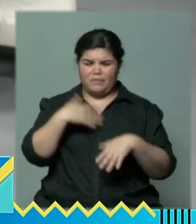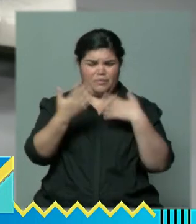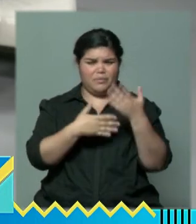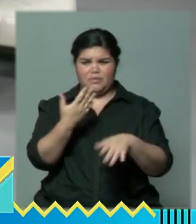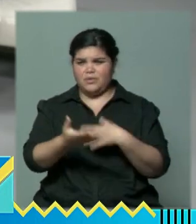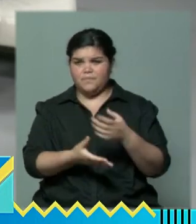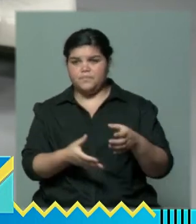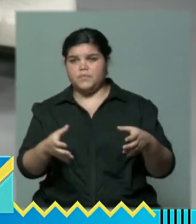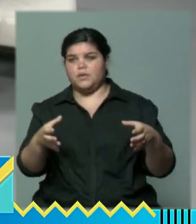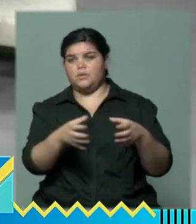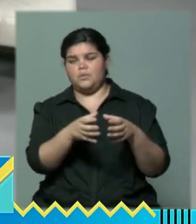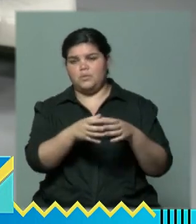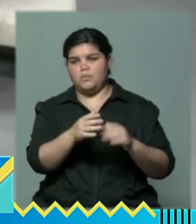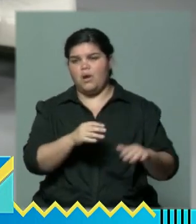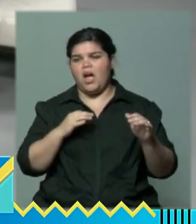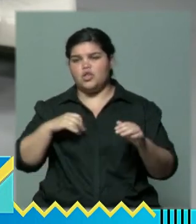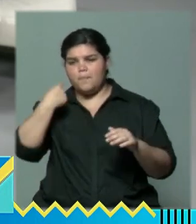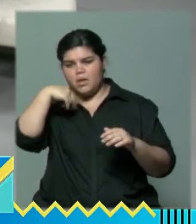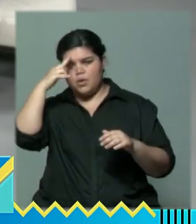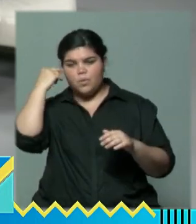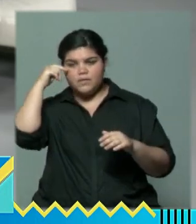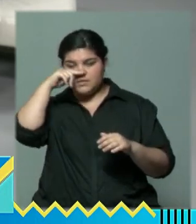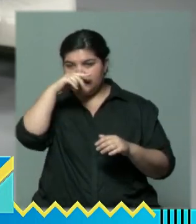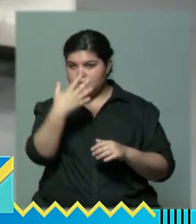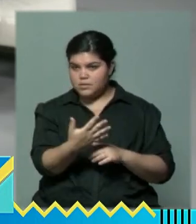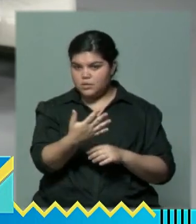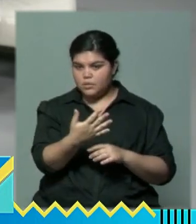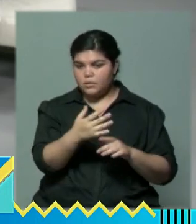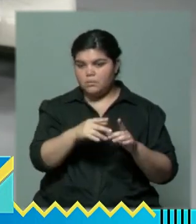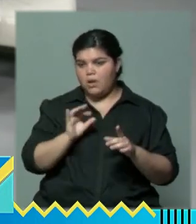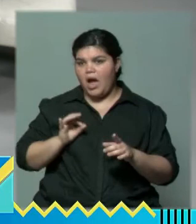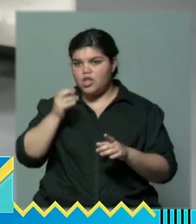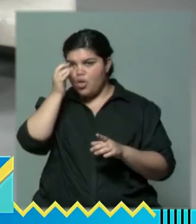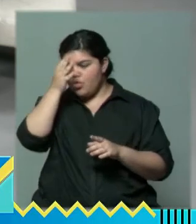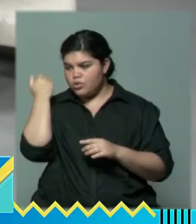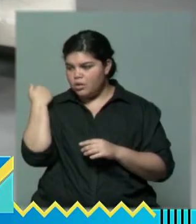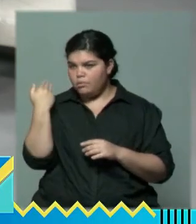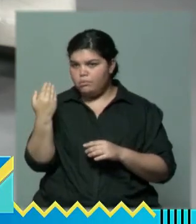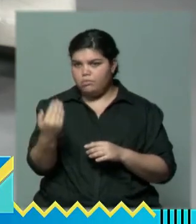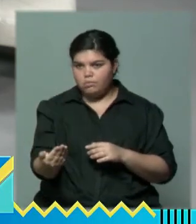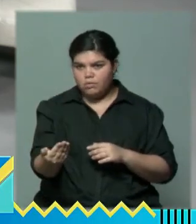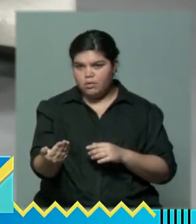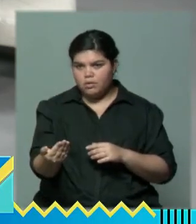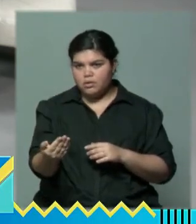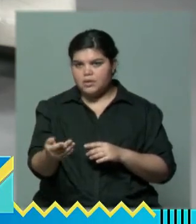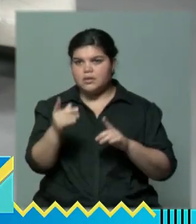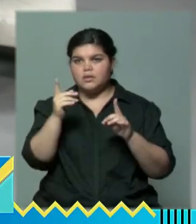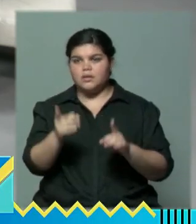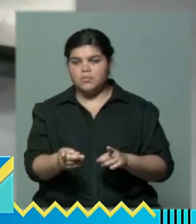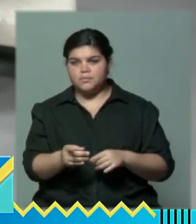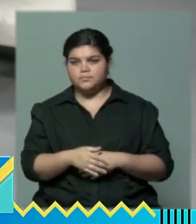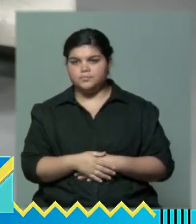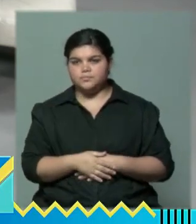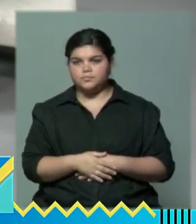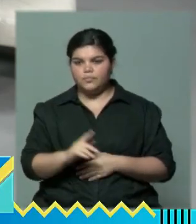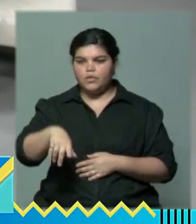sectores paramilitares, digamos, 75, digamos, y después estos últimos 12 años donde se trató de buscar al otro en el